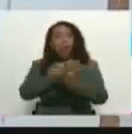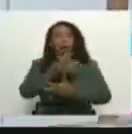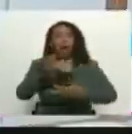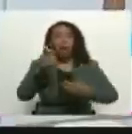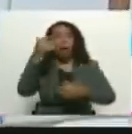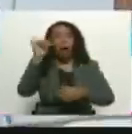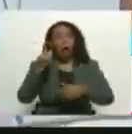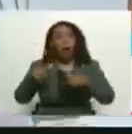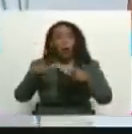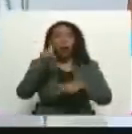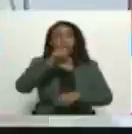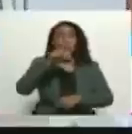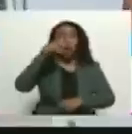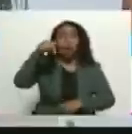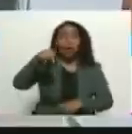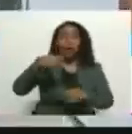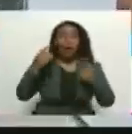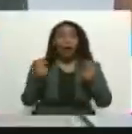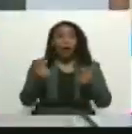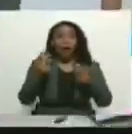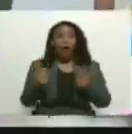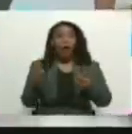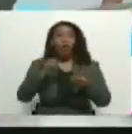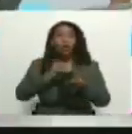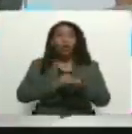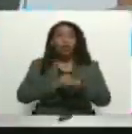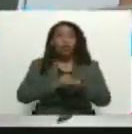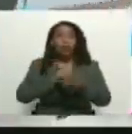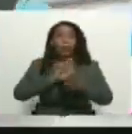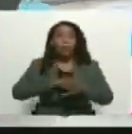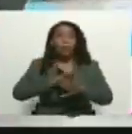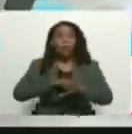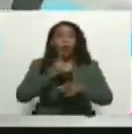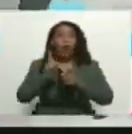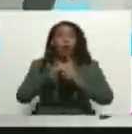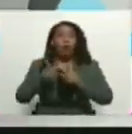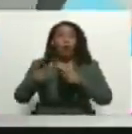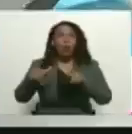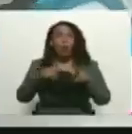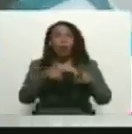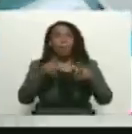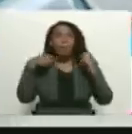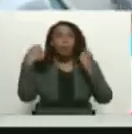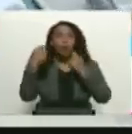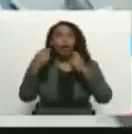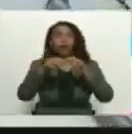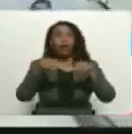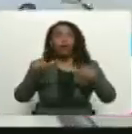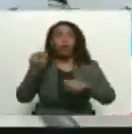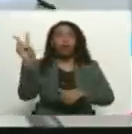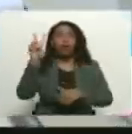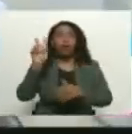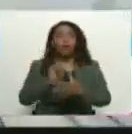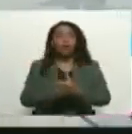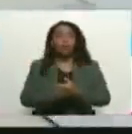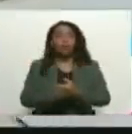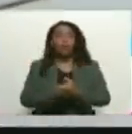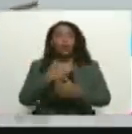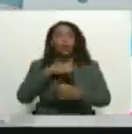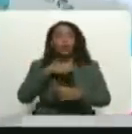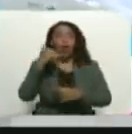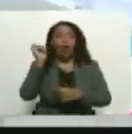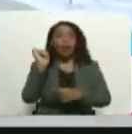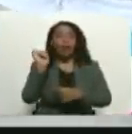que necesitamos nosotros activar, de acuerdo, porque están enclavados esos en los sectores populares, en todo el territorio nacional, lo que llamamos nosotros